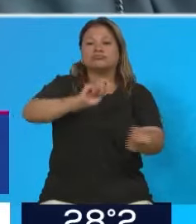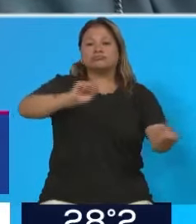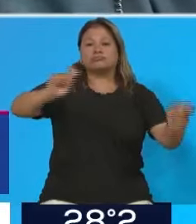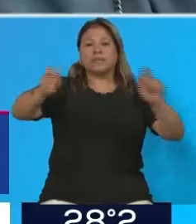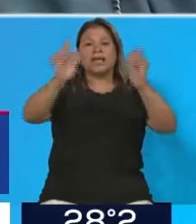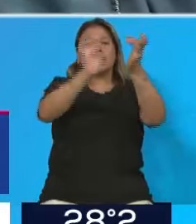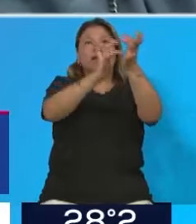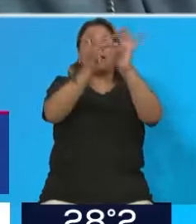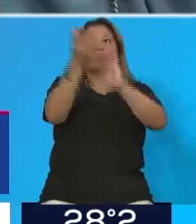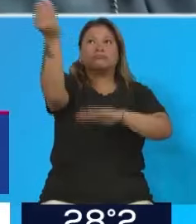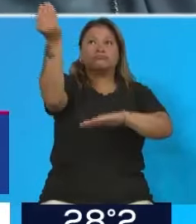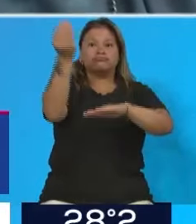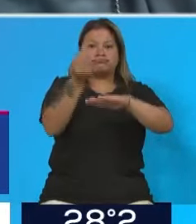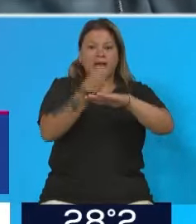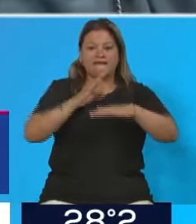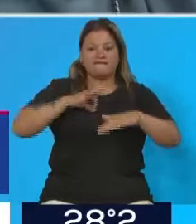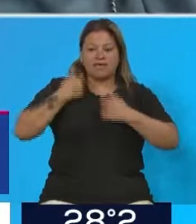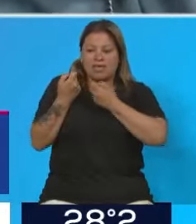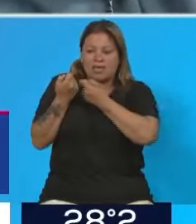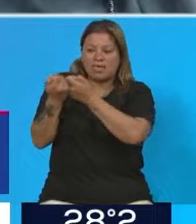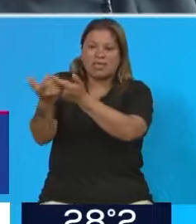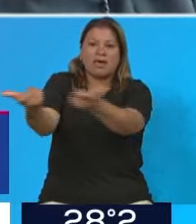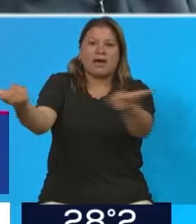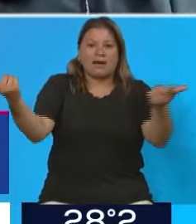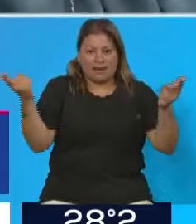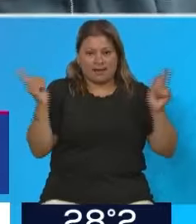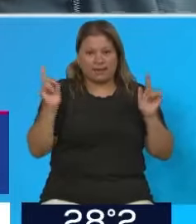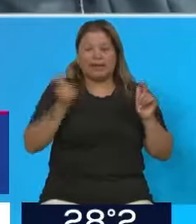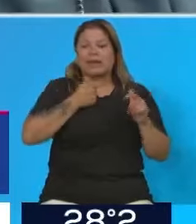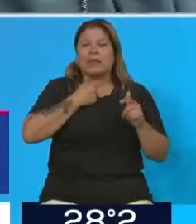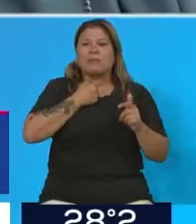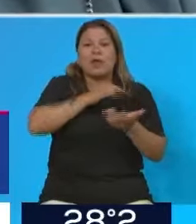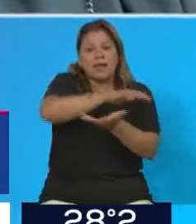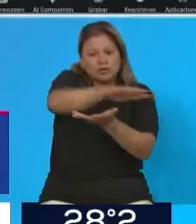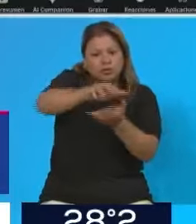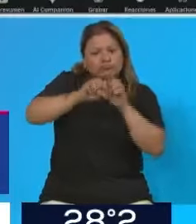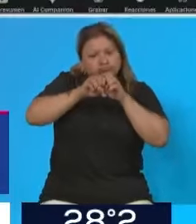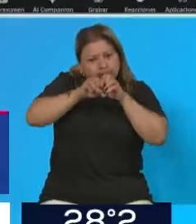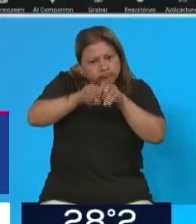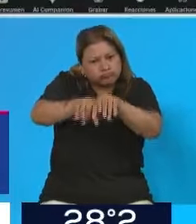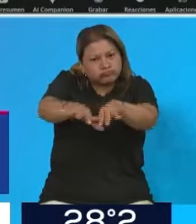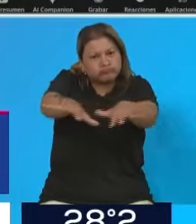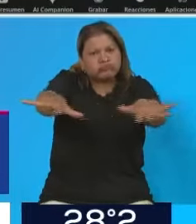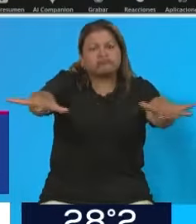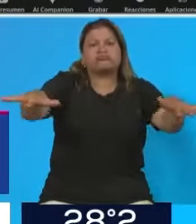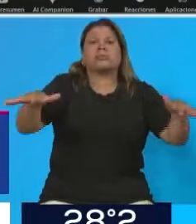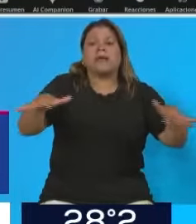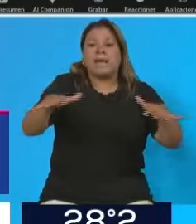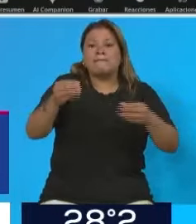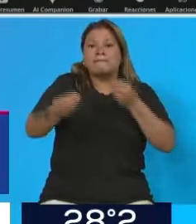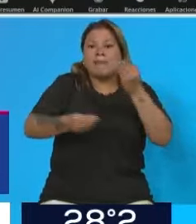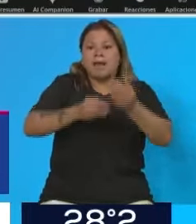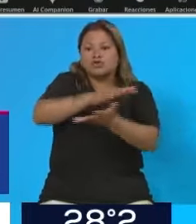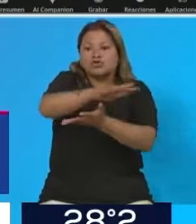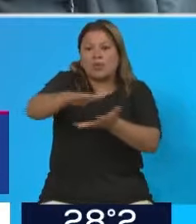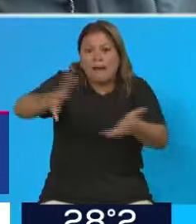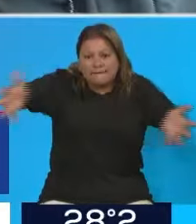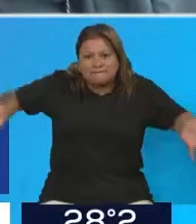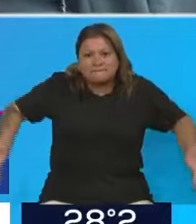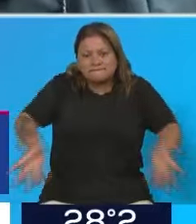darnos vida y queremos eso comunicarlo a nuestra población y queremos que eso sea un mensaje que entusiasme y